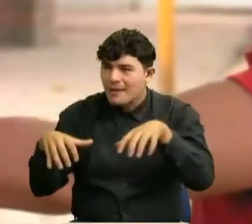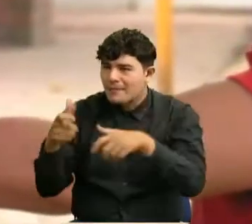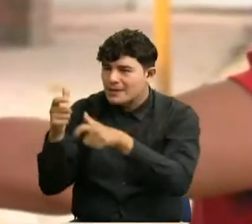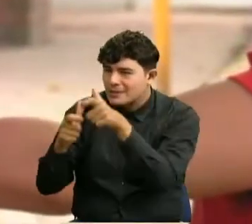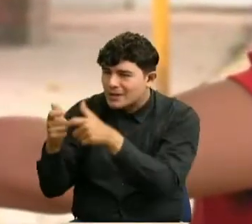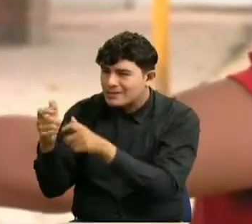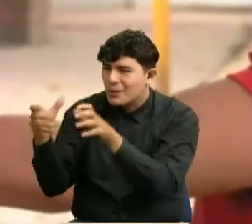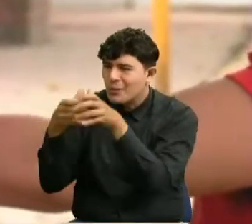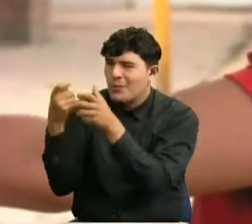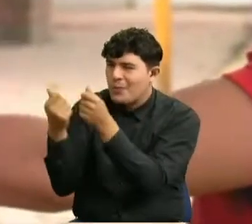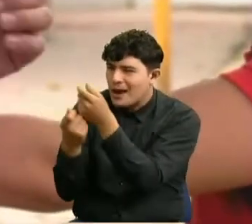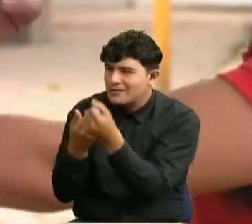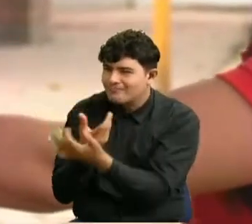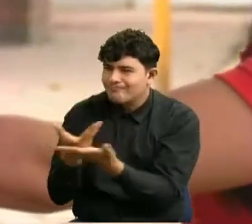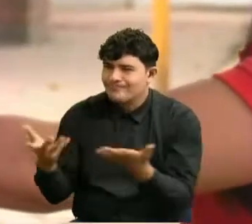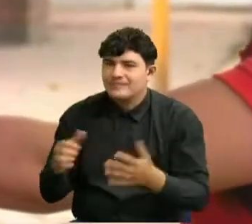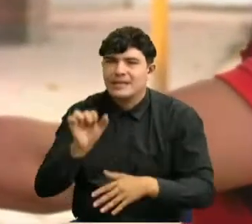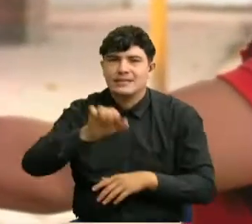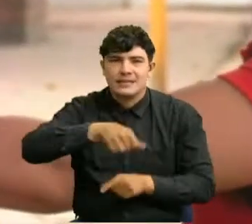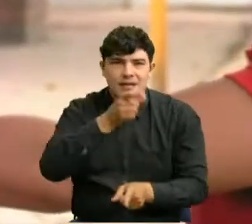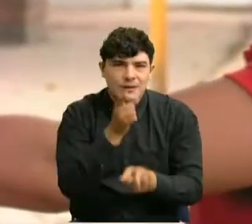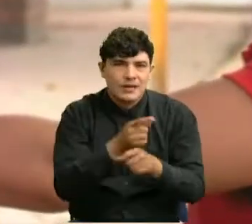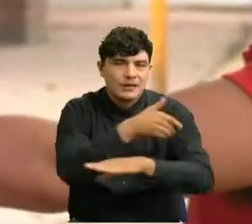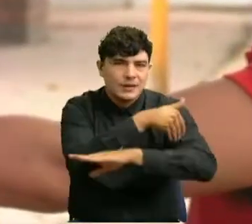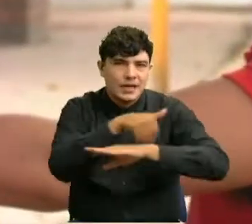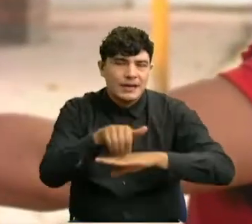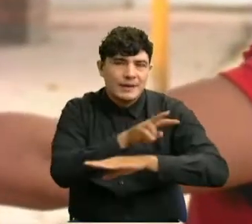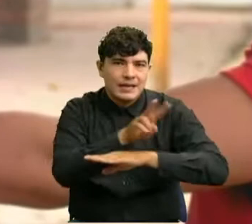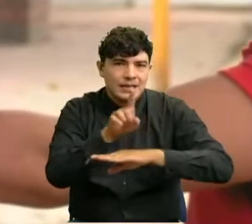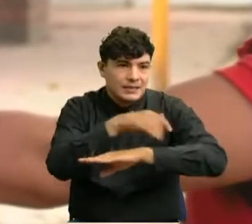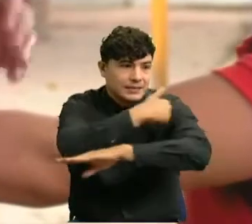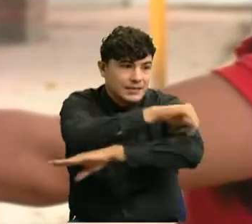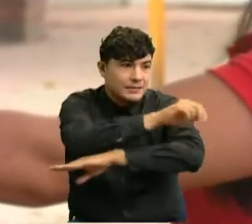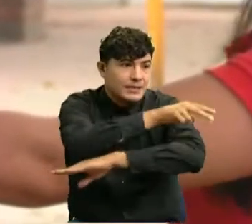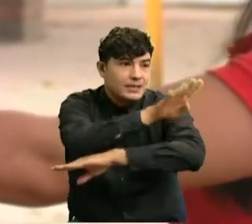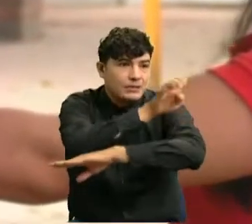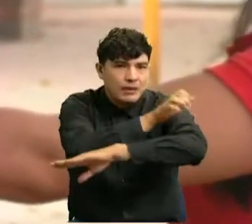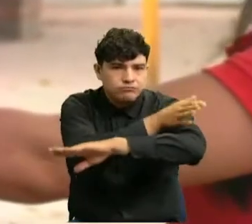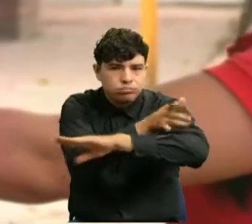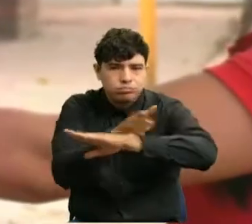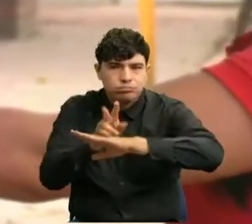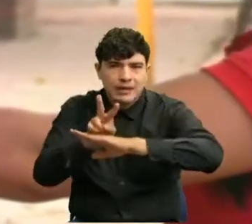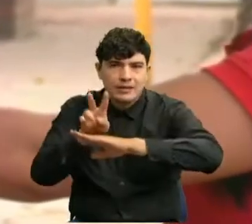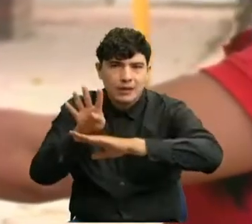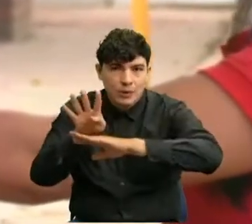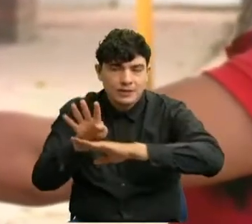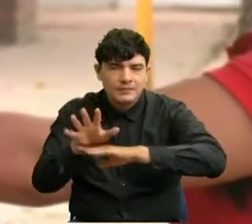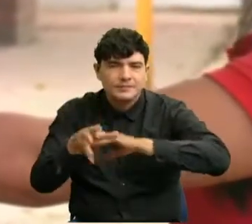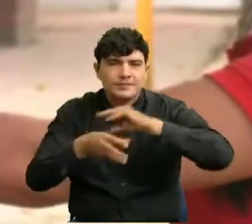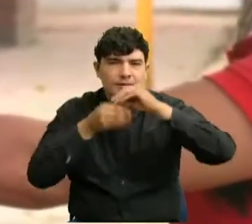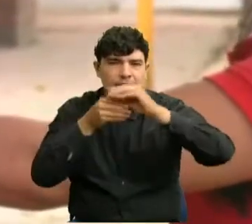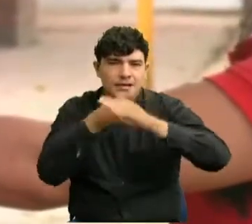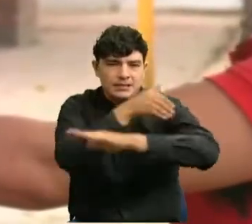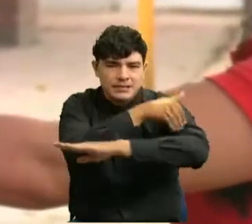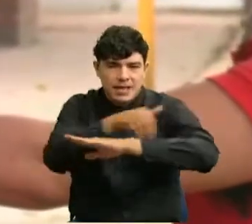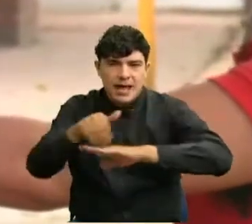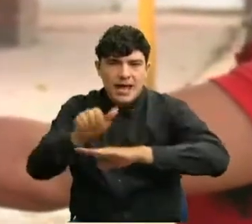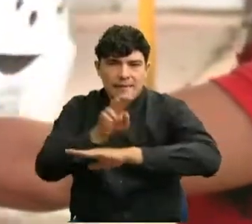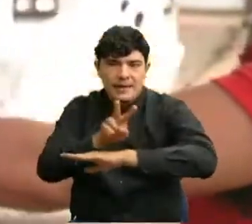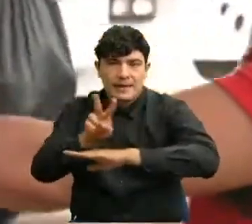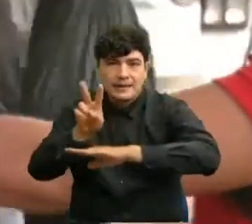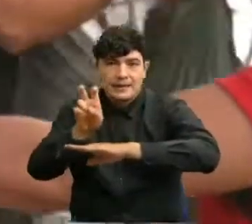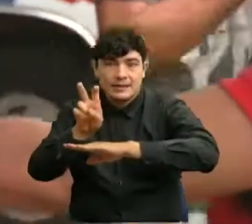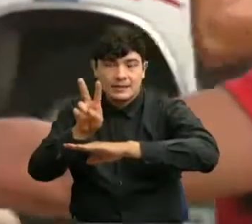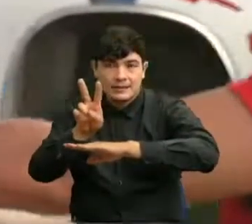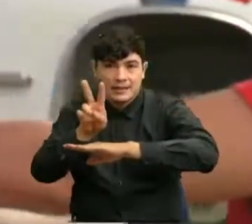avenida 26, la que fue intervenida desde la calle 29 a la calle 24. Igualmente fueron intervenidas la avenida 27 desde la